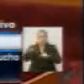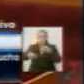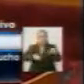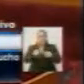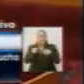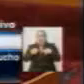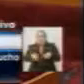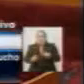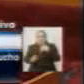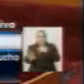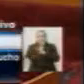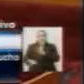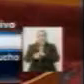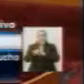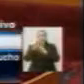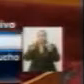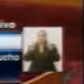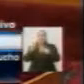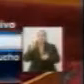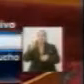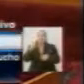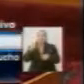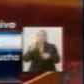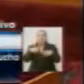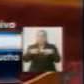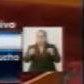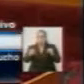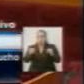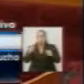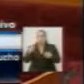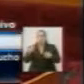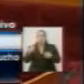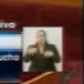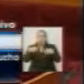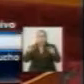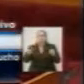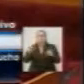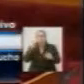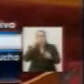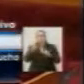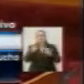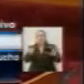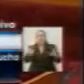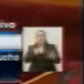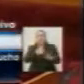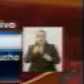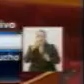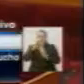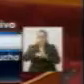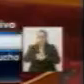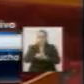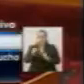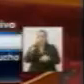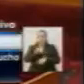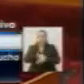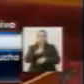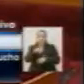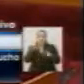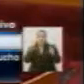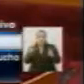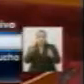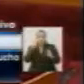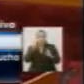la incorporación y participación de menores de edad en acciones militares sobre este